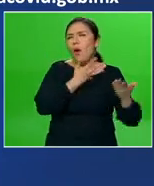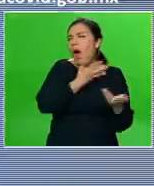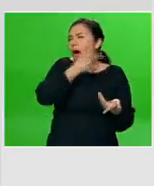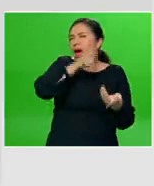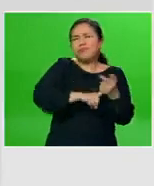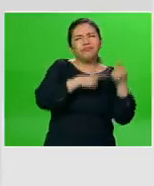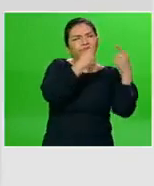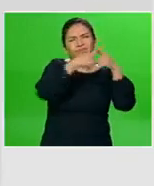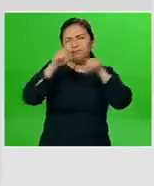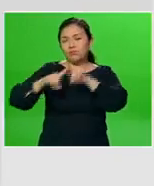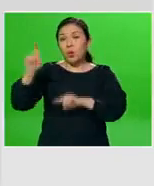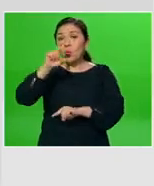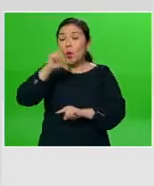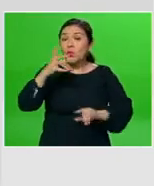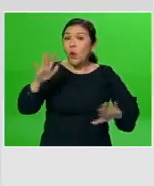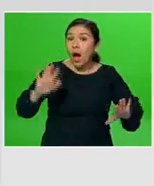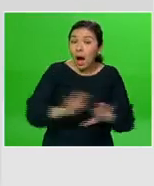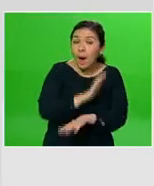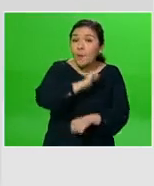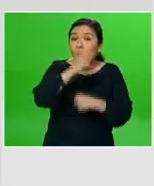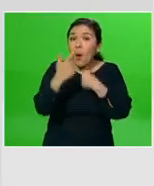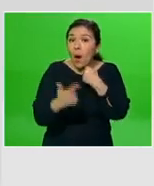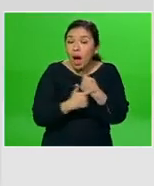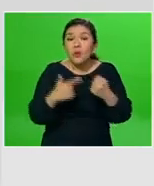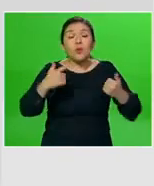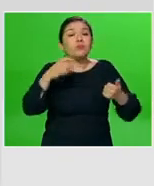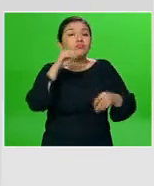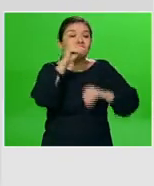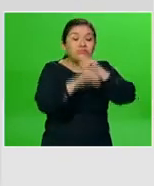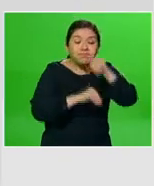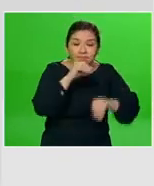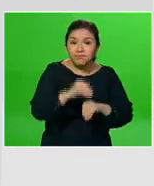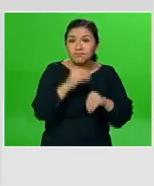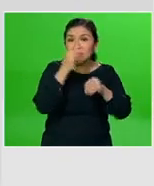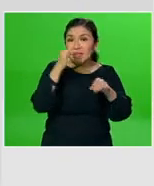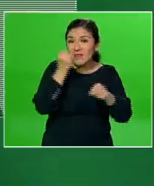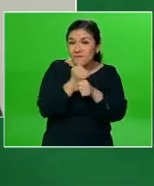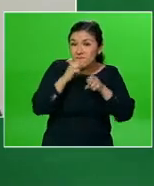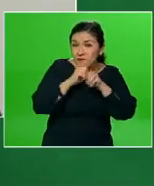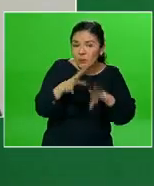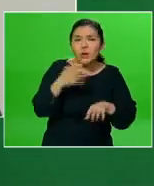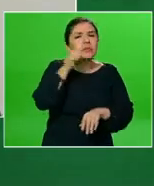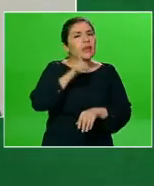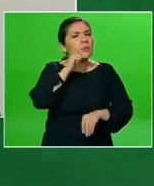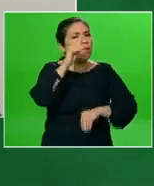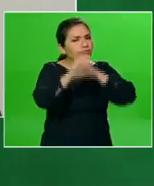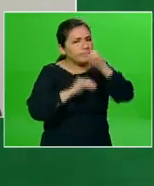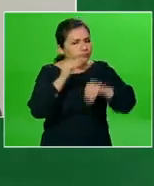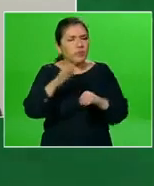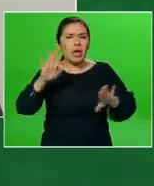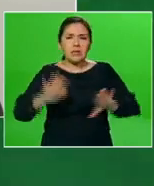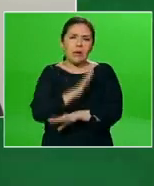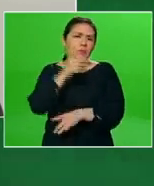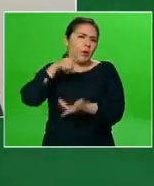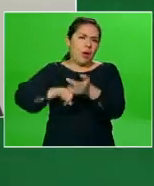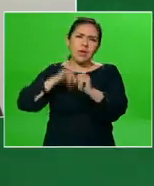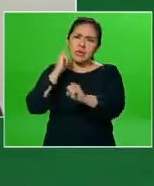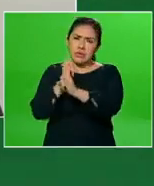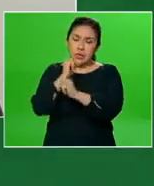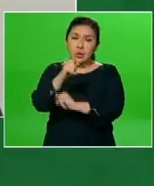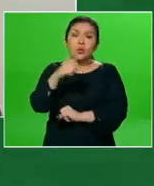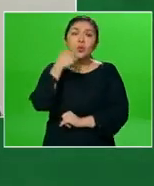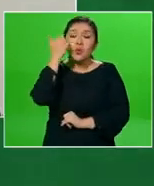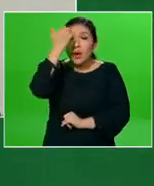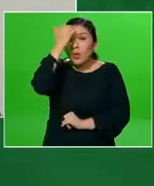cuando hay cambios cuando hay en modificaciones y actualizaciones éstas se actualizan también en la página así que si usted desea